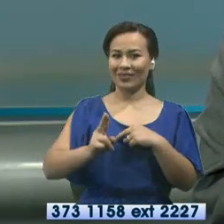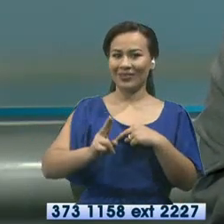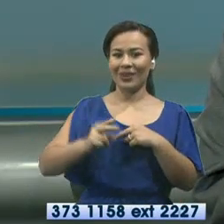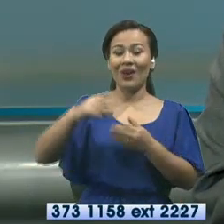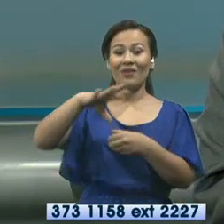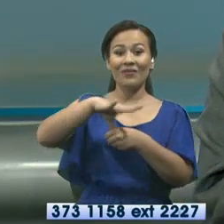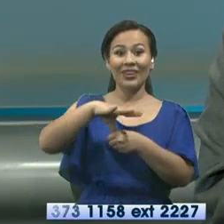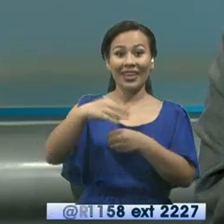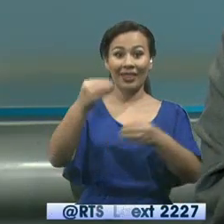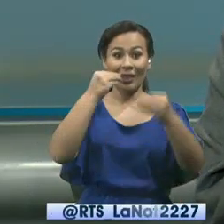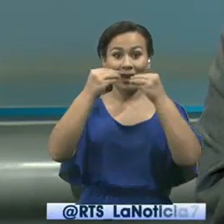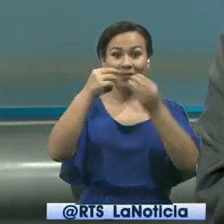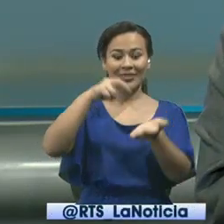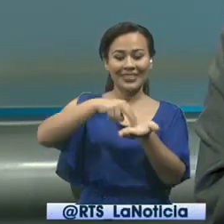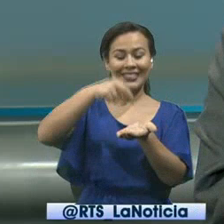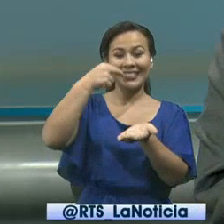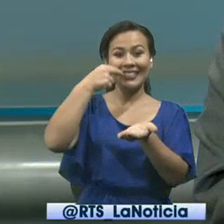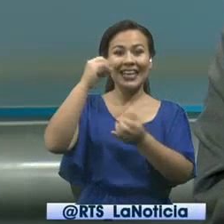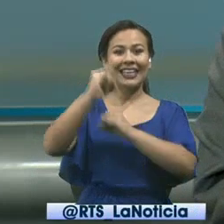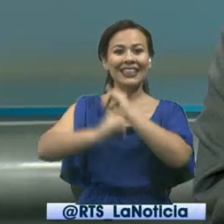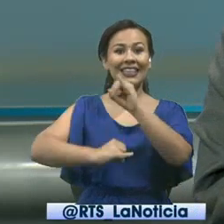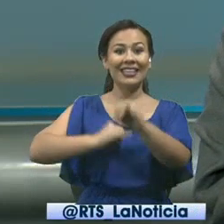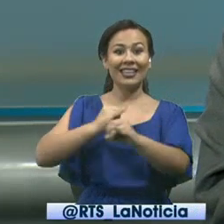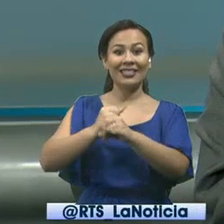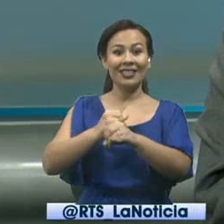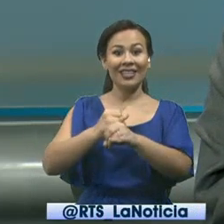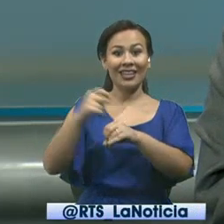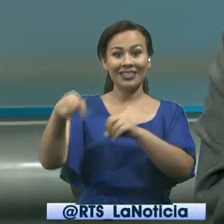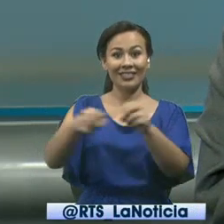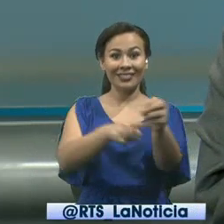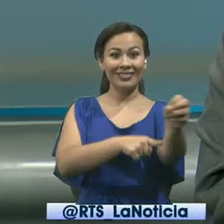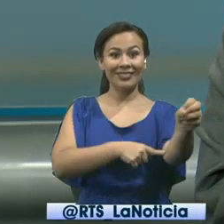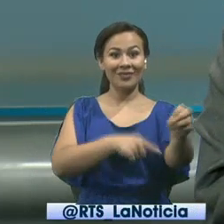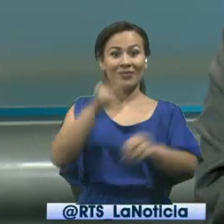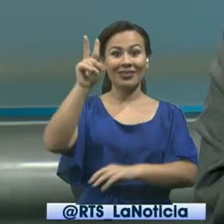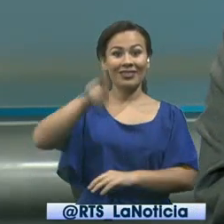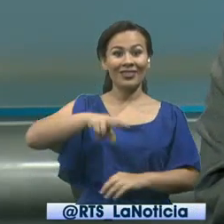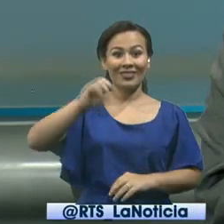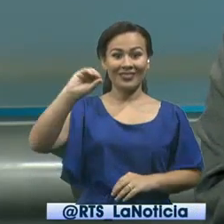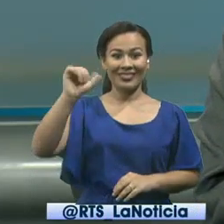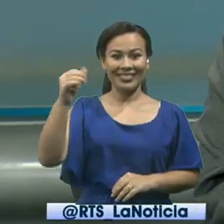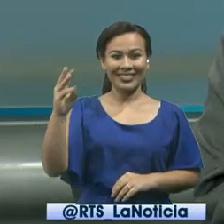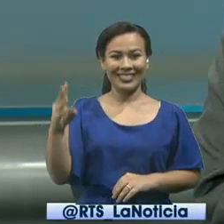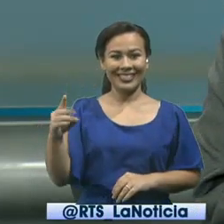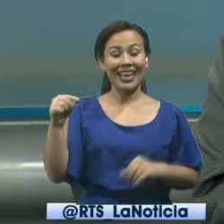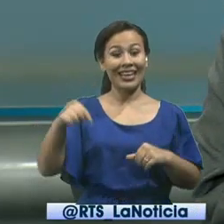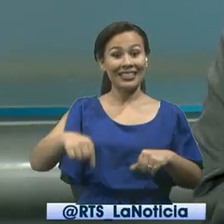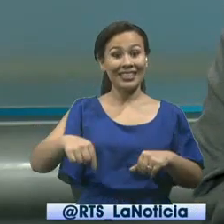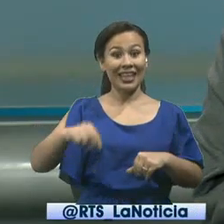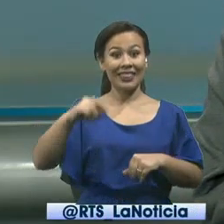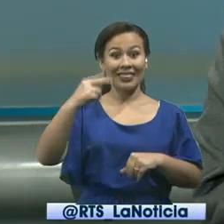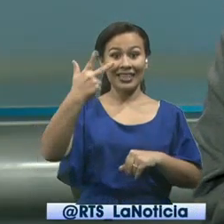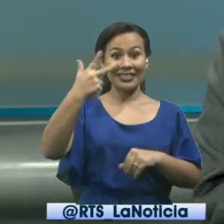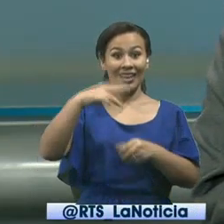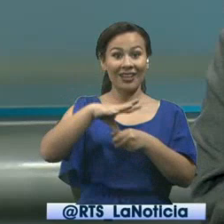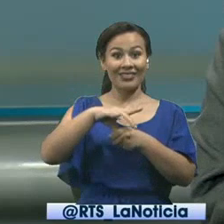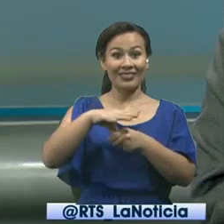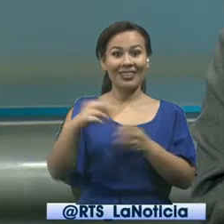Feria Gastronómica Internacional Raíces 2016, que en su tercera edición espera